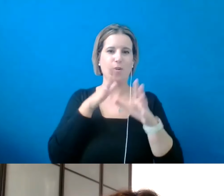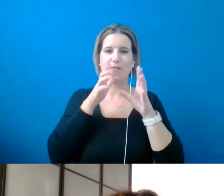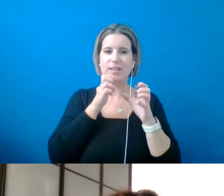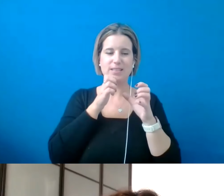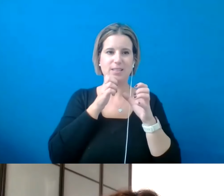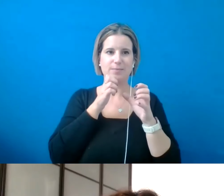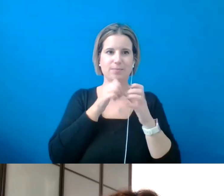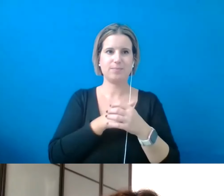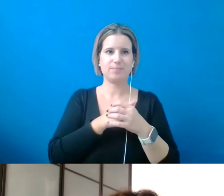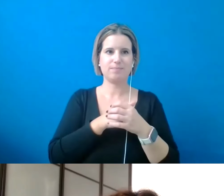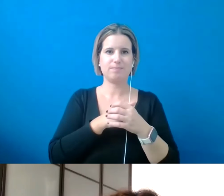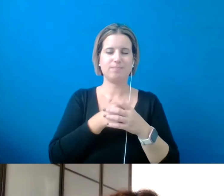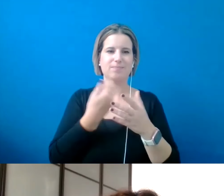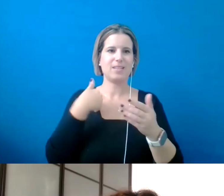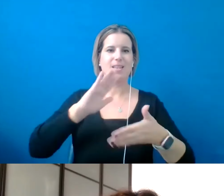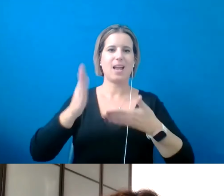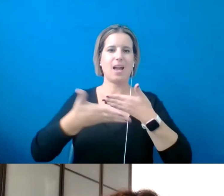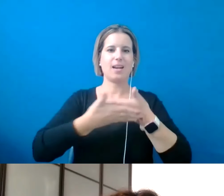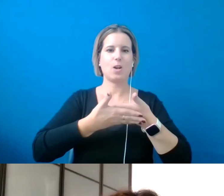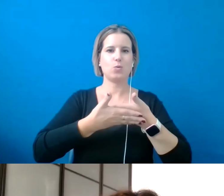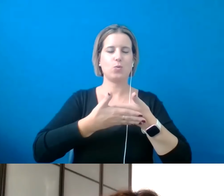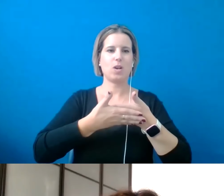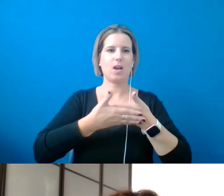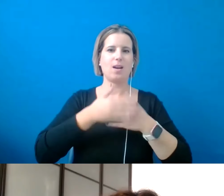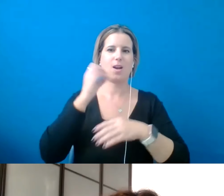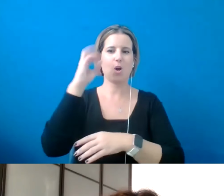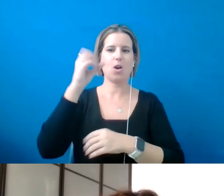vamos a clausurar a clausurar la jornada